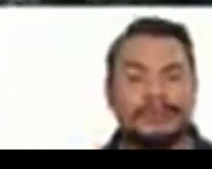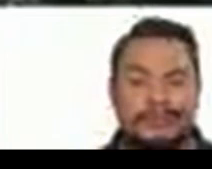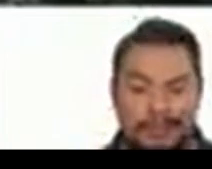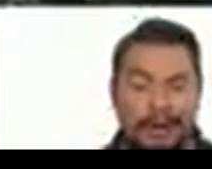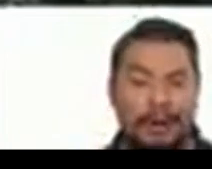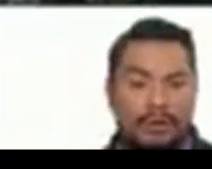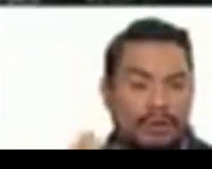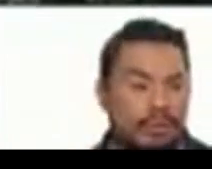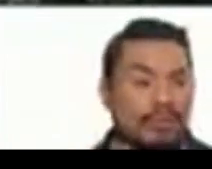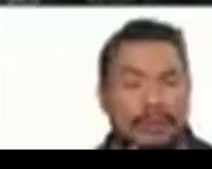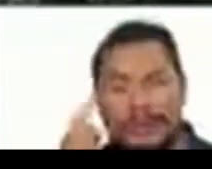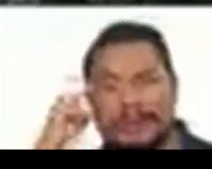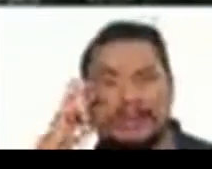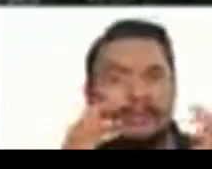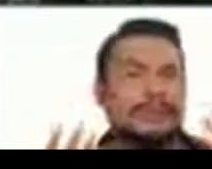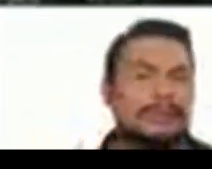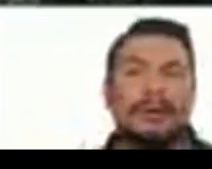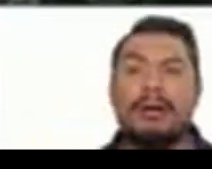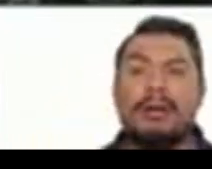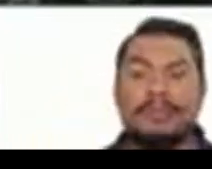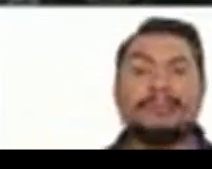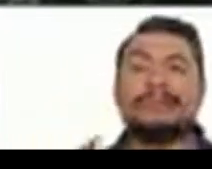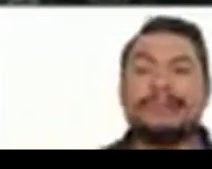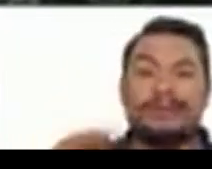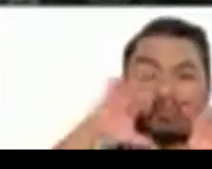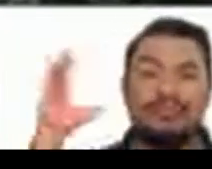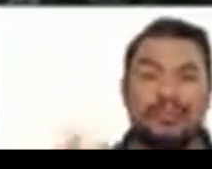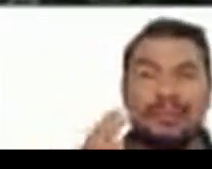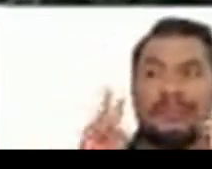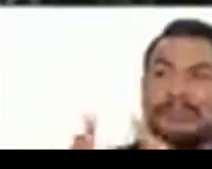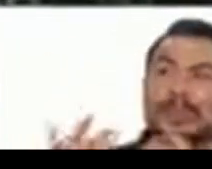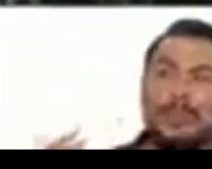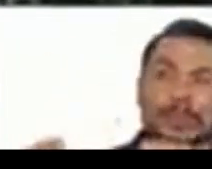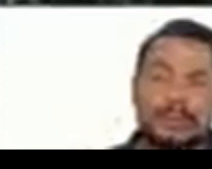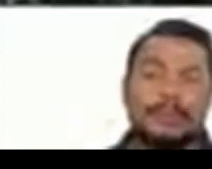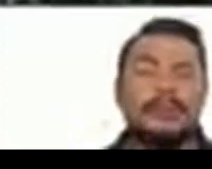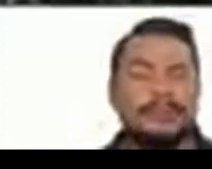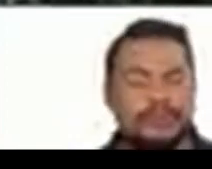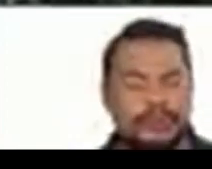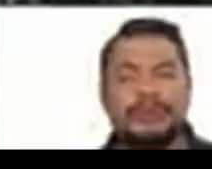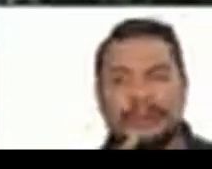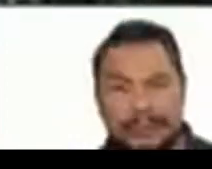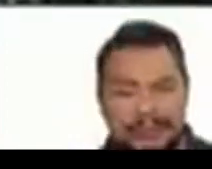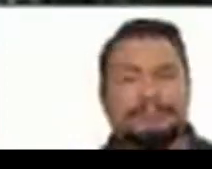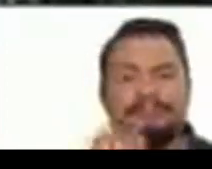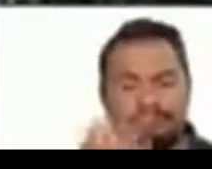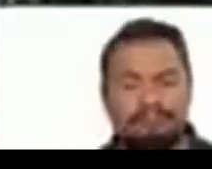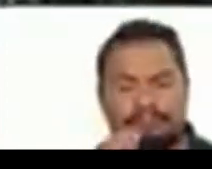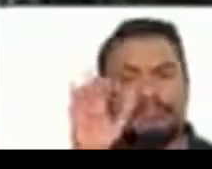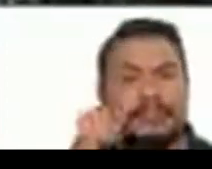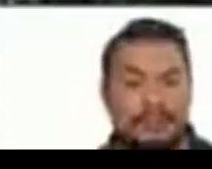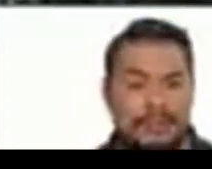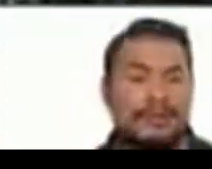contexto actual de incertidumbre por el que atraviesa el mundo, hago sinceros votos para que nuestro